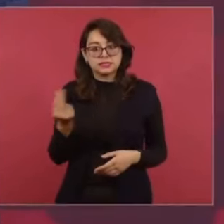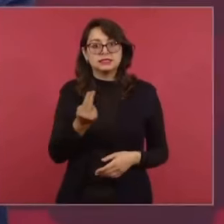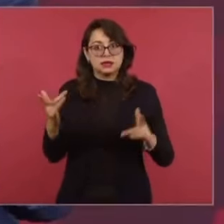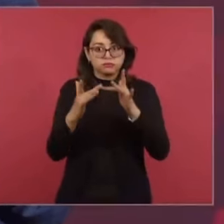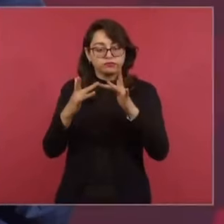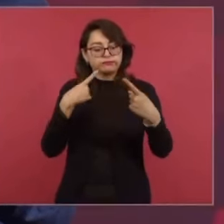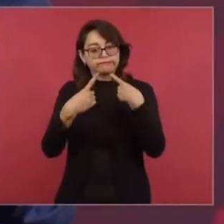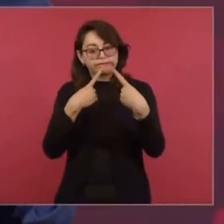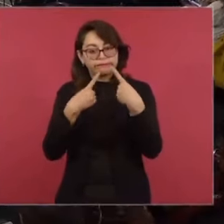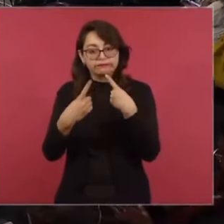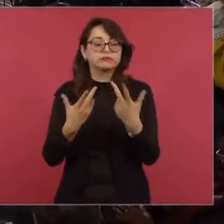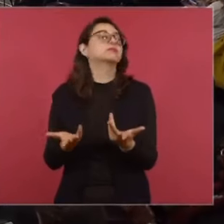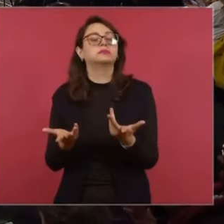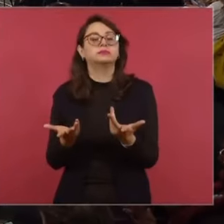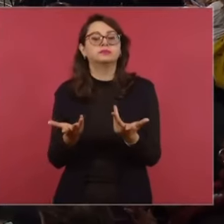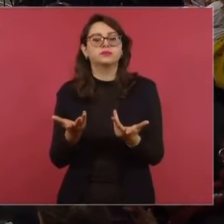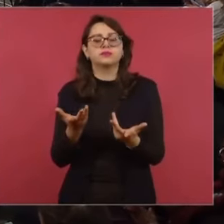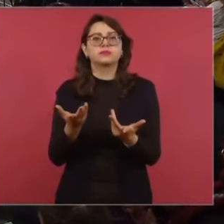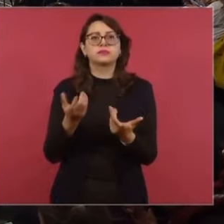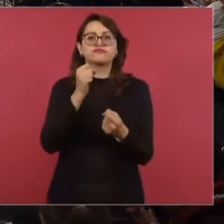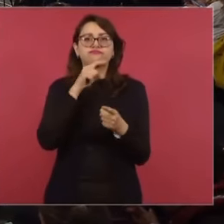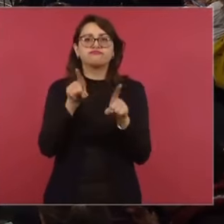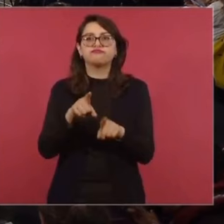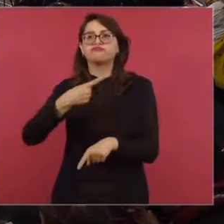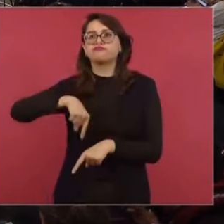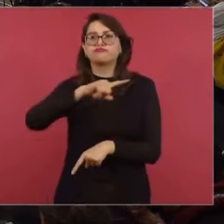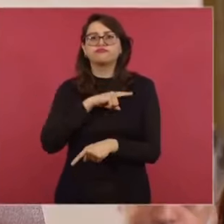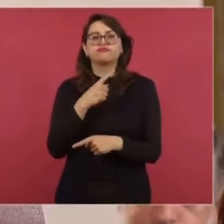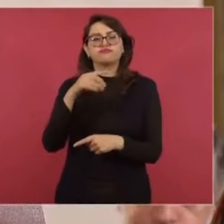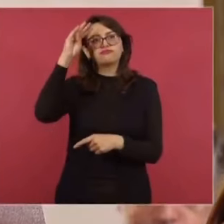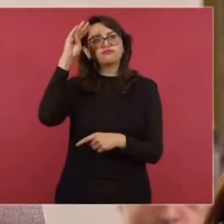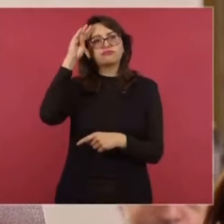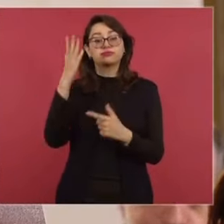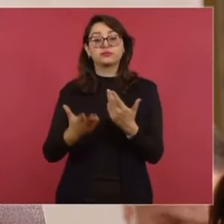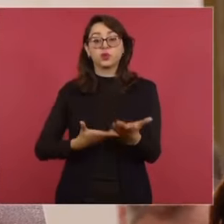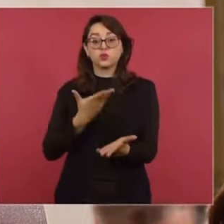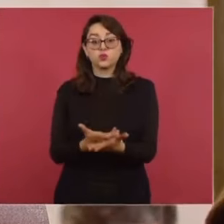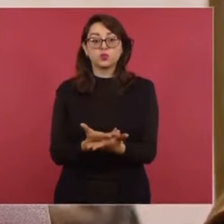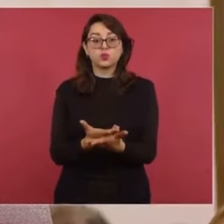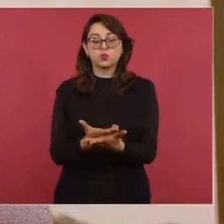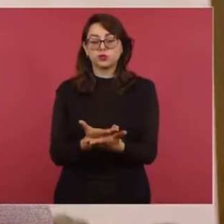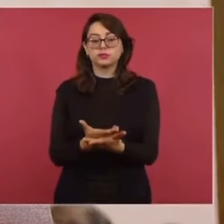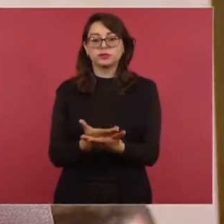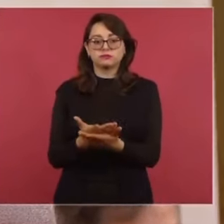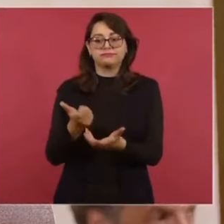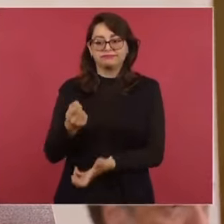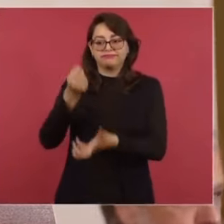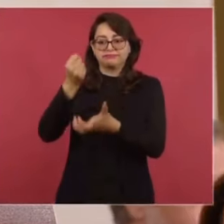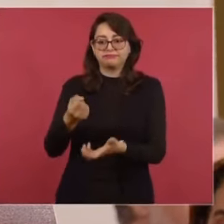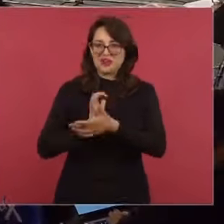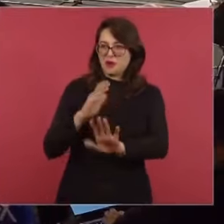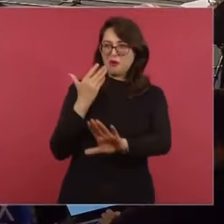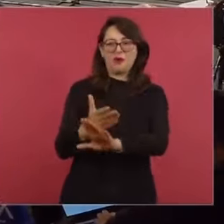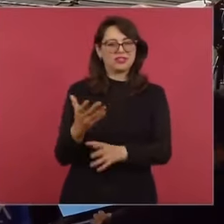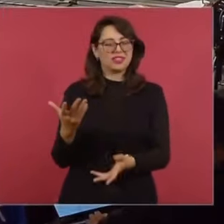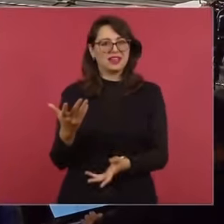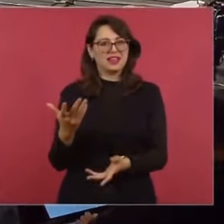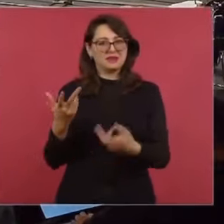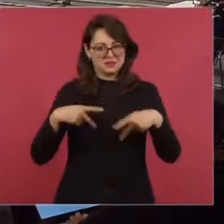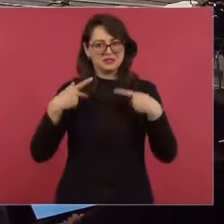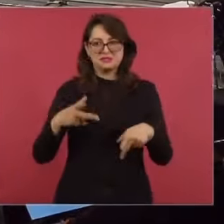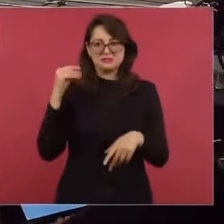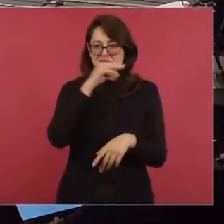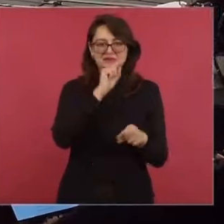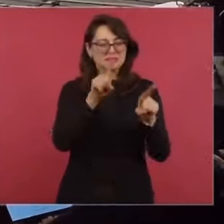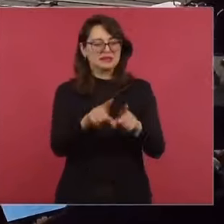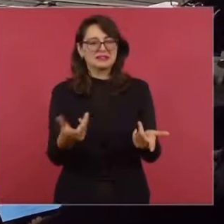y estamos también proponiendo el que haya cooperación económica para el desarrollo. Nosotros queremos